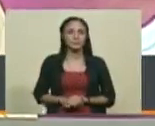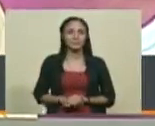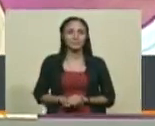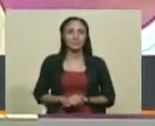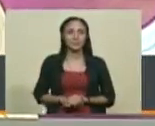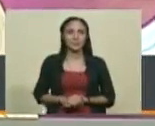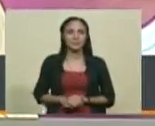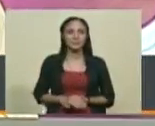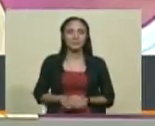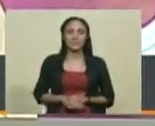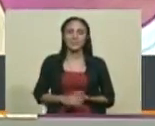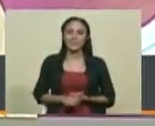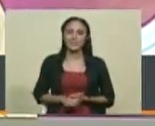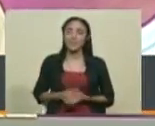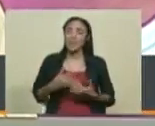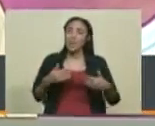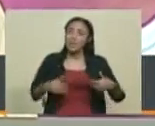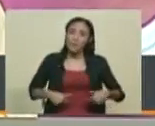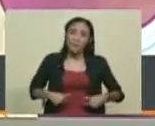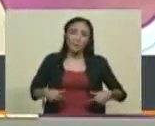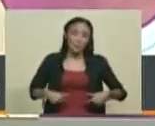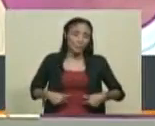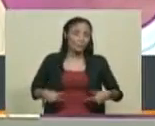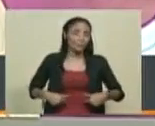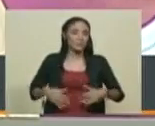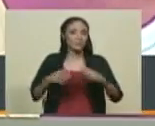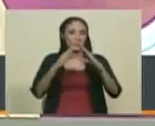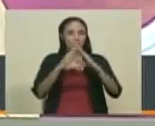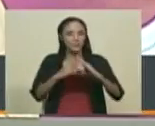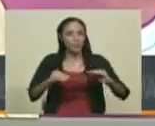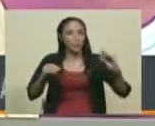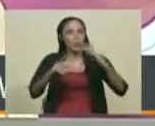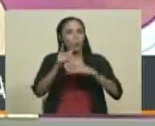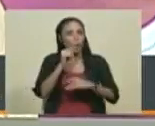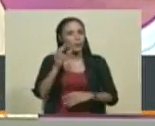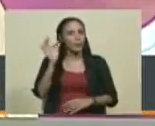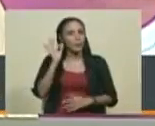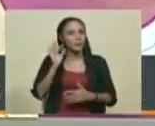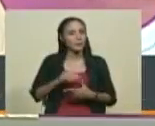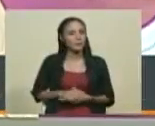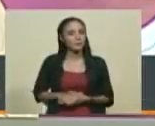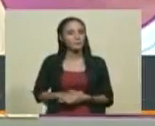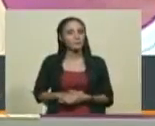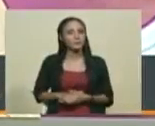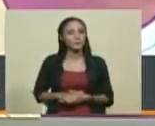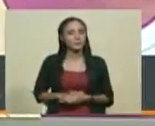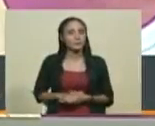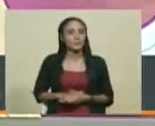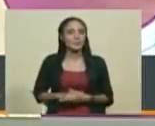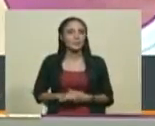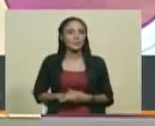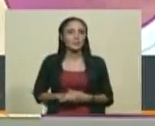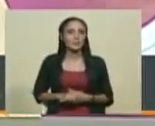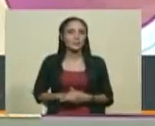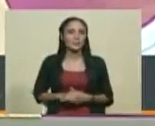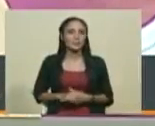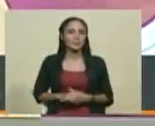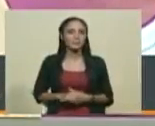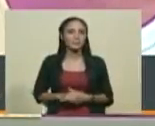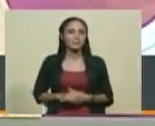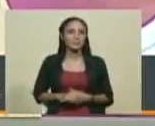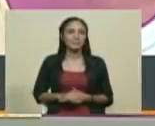es un gran esfuerzo práctico, es un gran esfuerzo logístico, es un gran